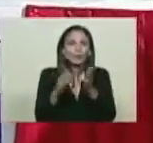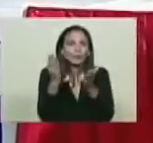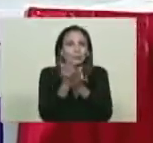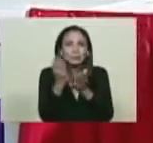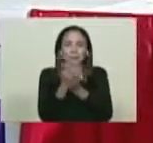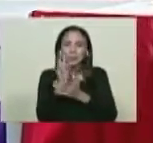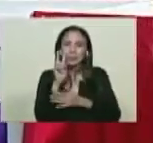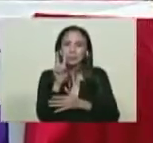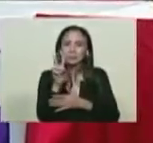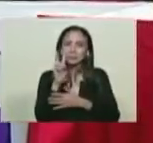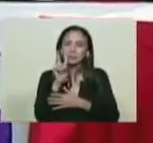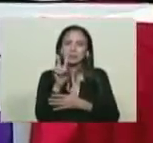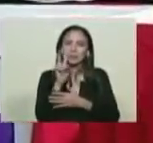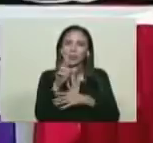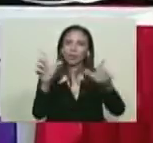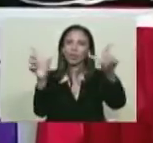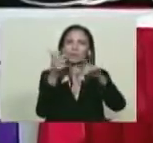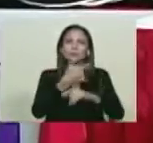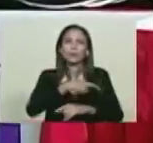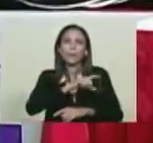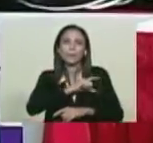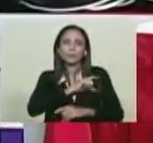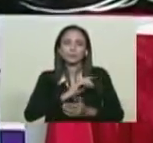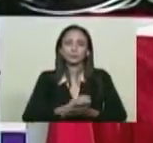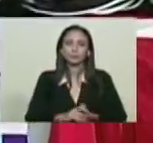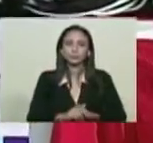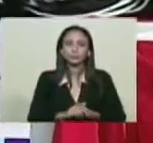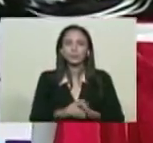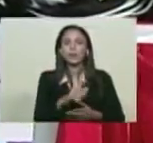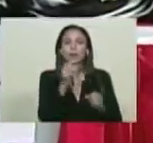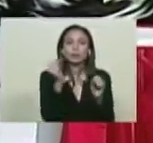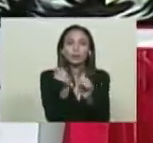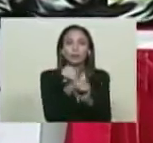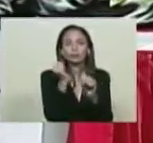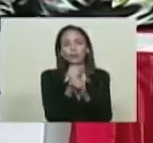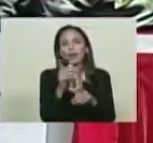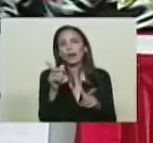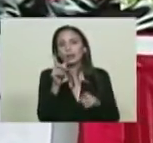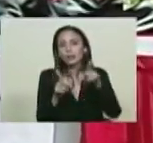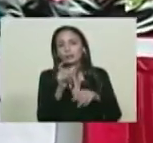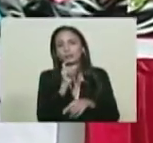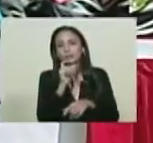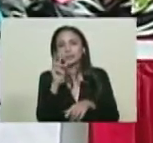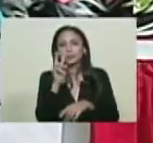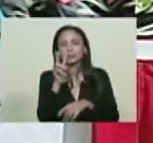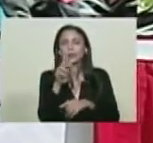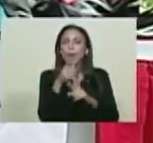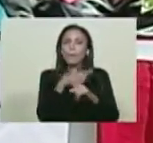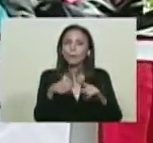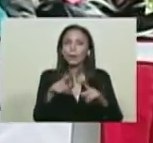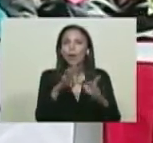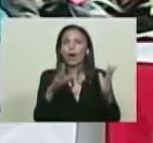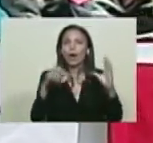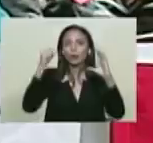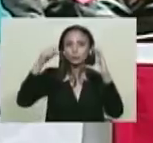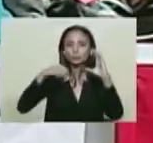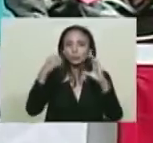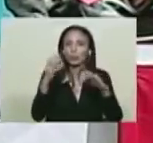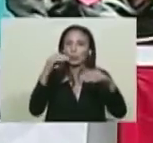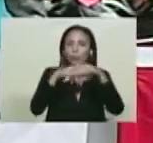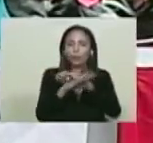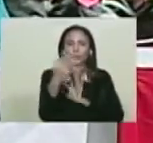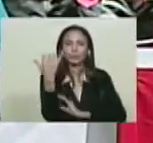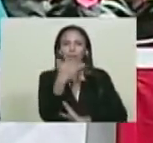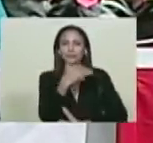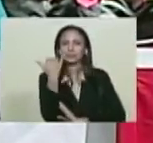veo. A veces pasa temporada que por tanto trabajo no lo veo, pero luego los grabo y los repaso y me río